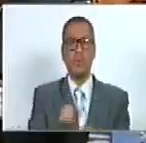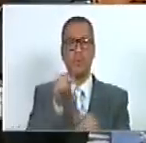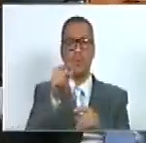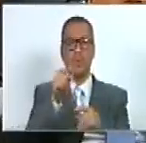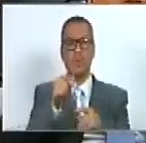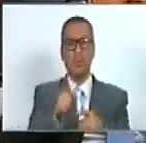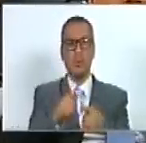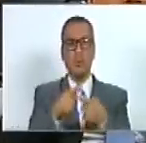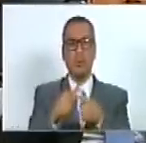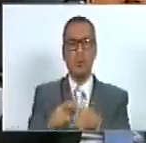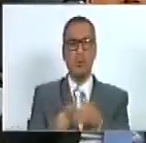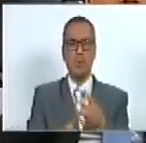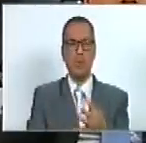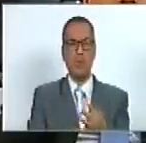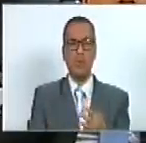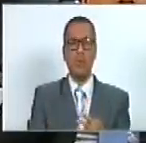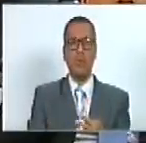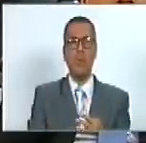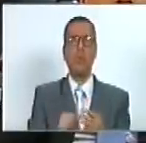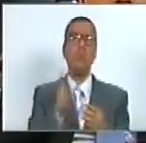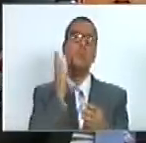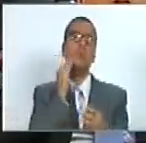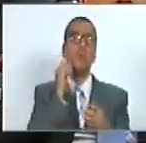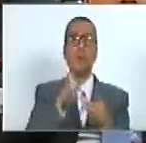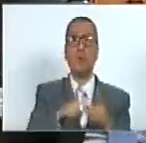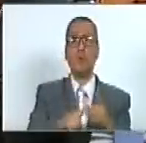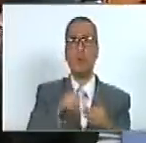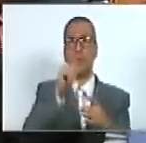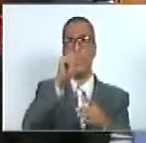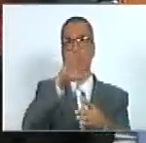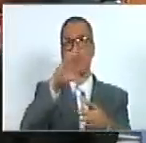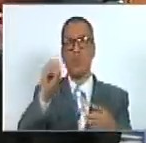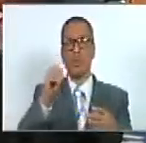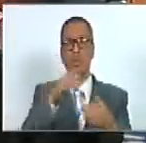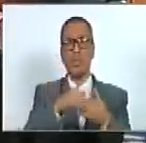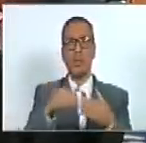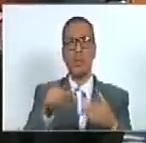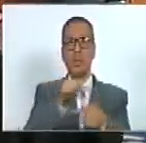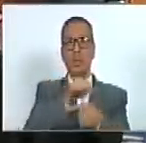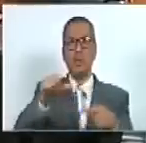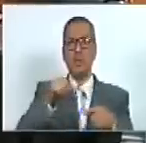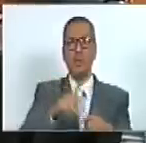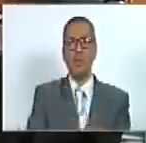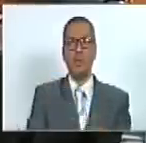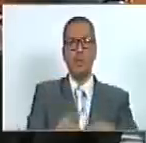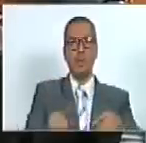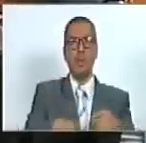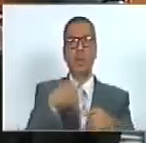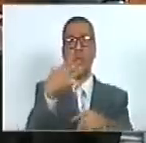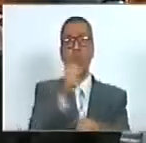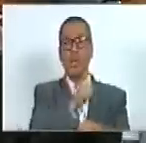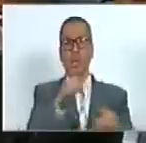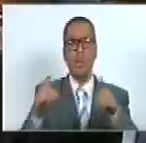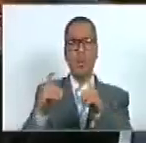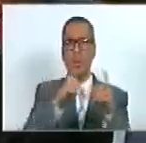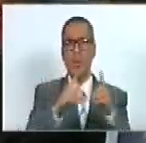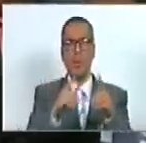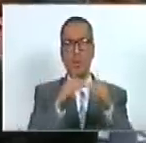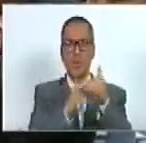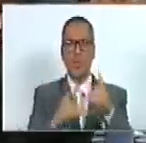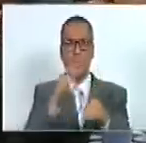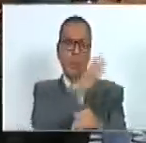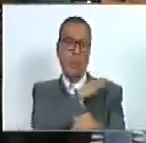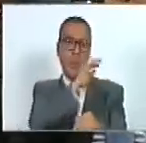cualquier cajera de Farmatodo gana 50 dólares semanales. Pero ellos han logrado discutir con su patrono